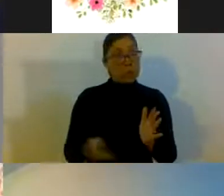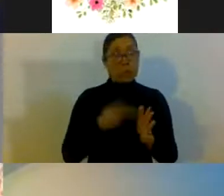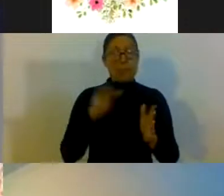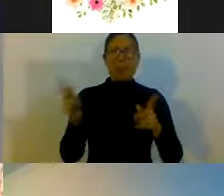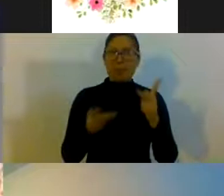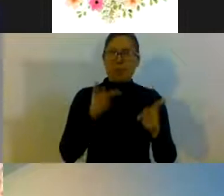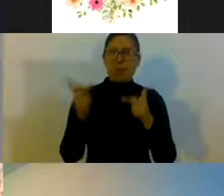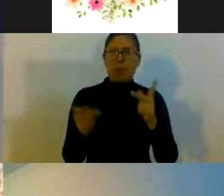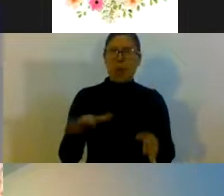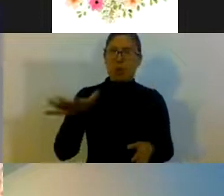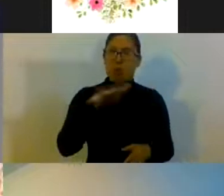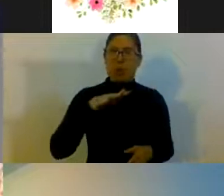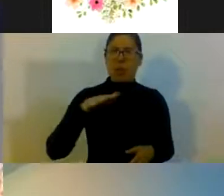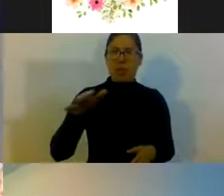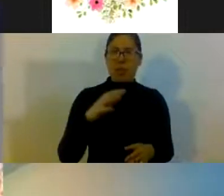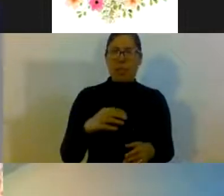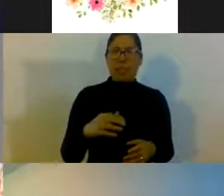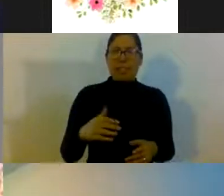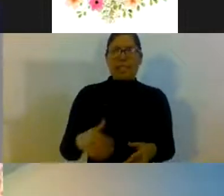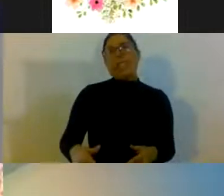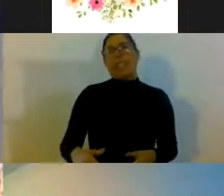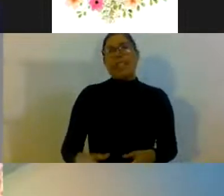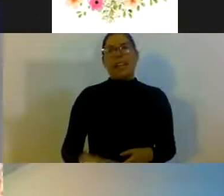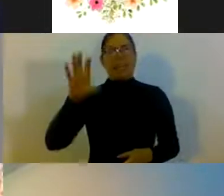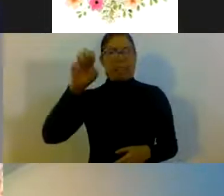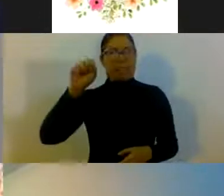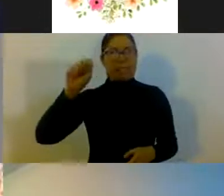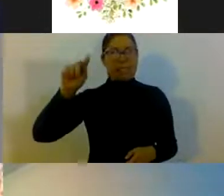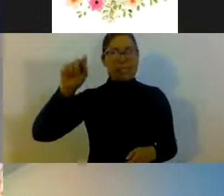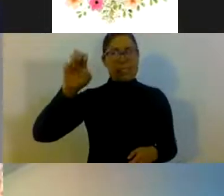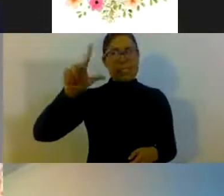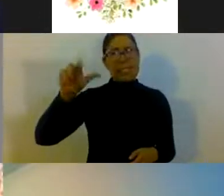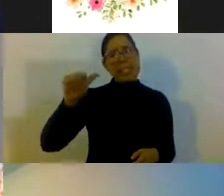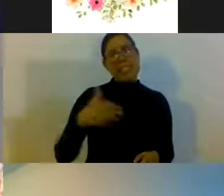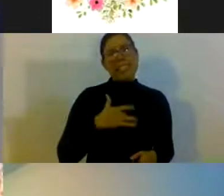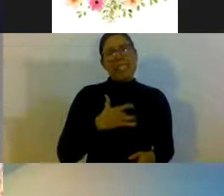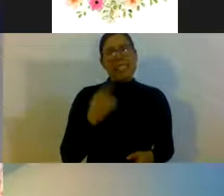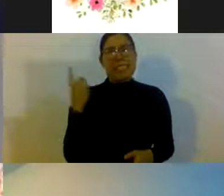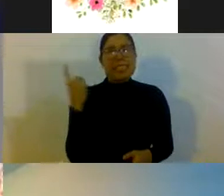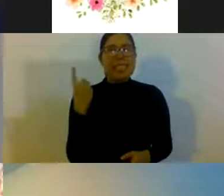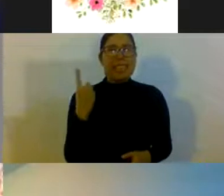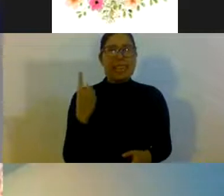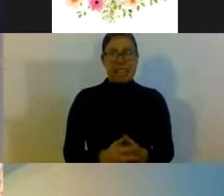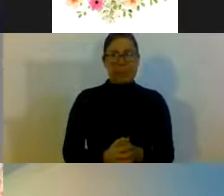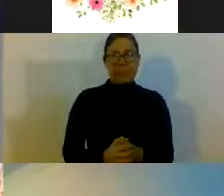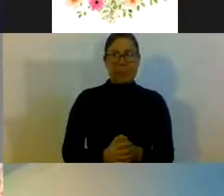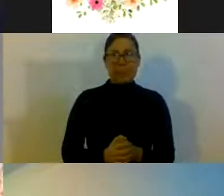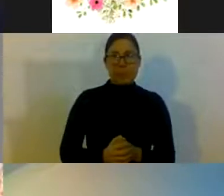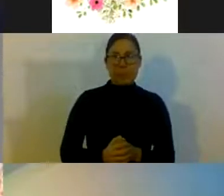Estela. ¿Qué estaría sintiendo Estela en ese momento? Si pudiéramos decirlo en una palabra, ¿qué estaría sintiendo?